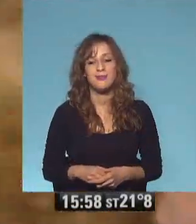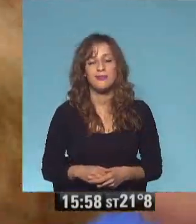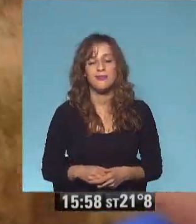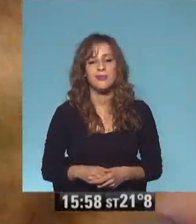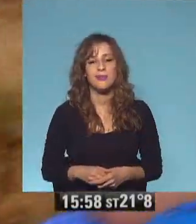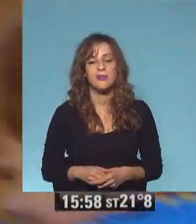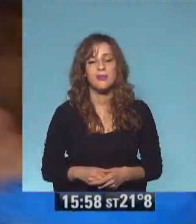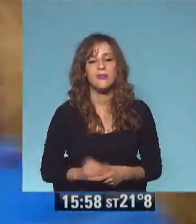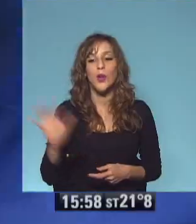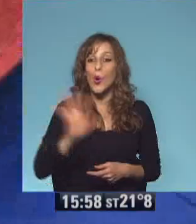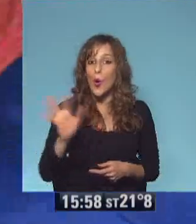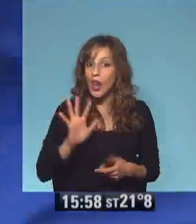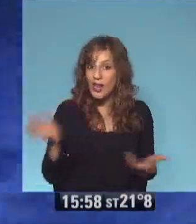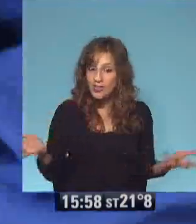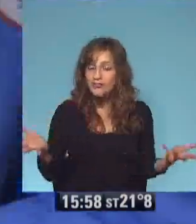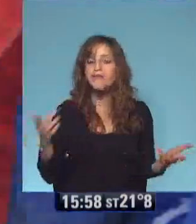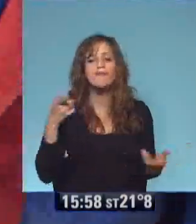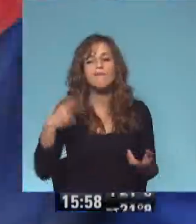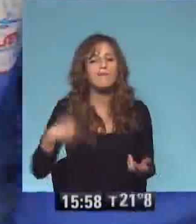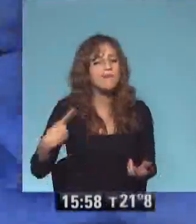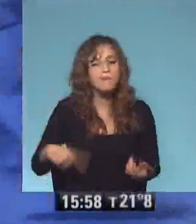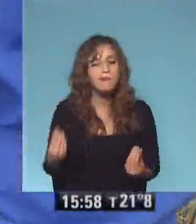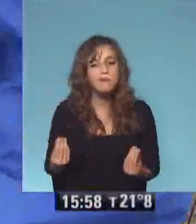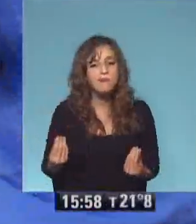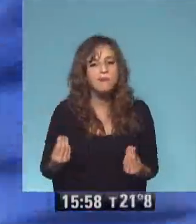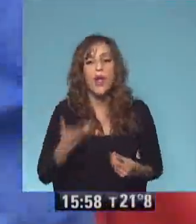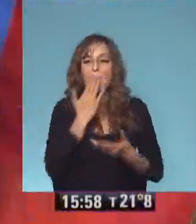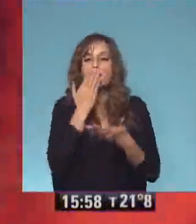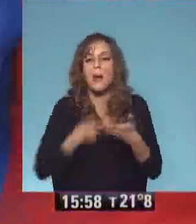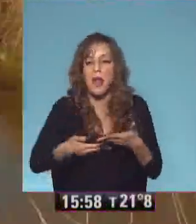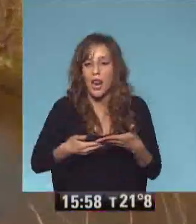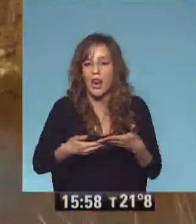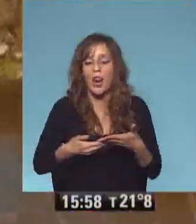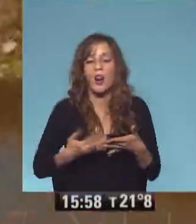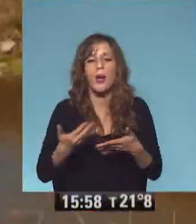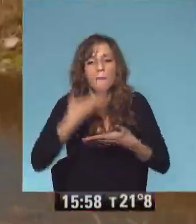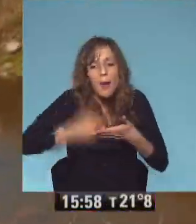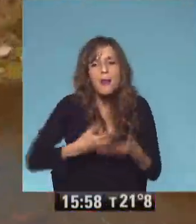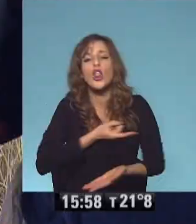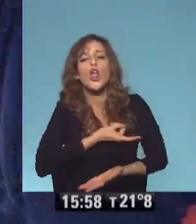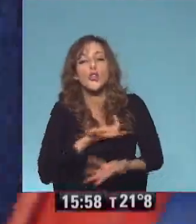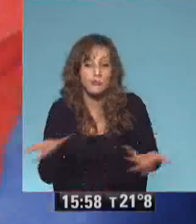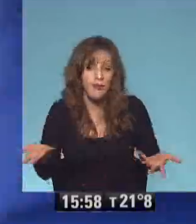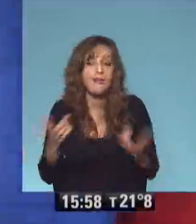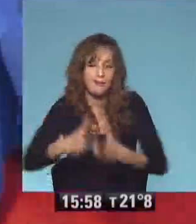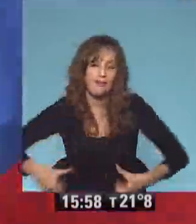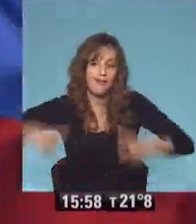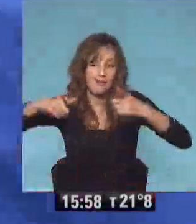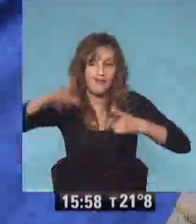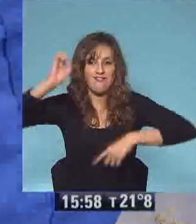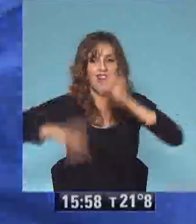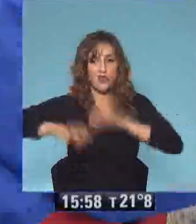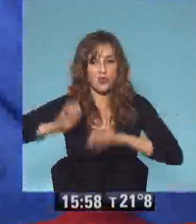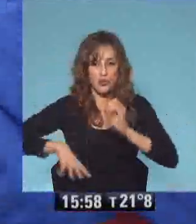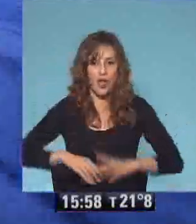Hola, caballero Mirá, ¿qué es esto? Un papel Un papel ¿Y a dónde va el papel? A la basura ¿Dónde está la